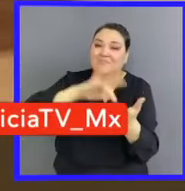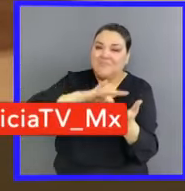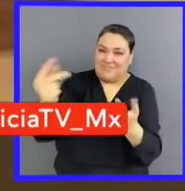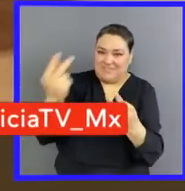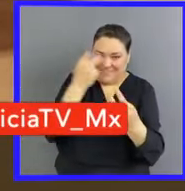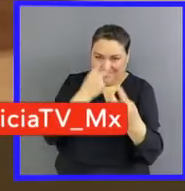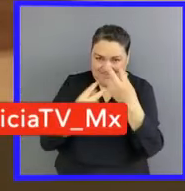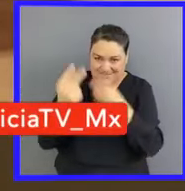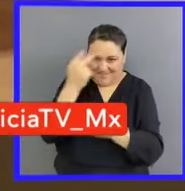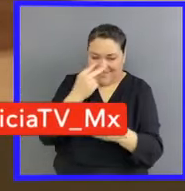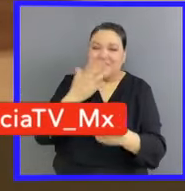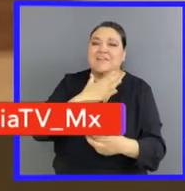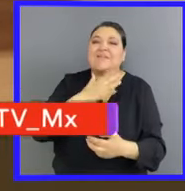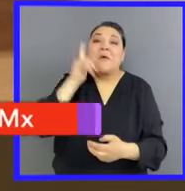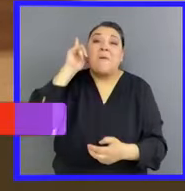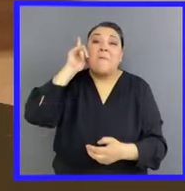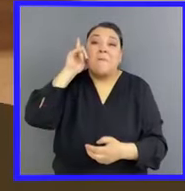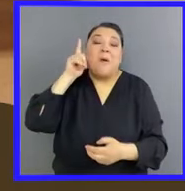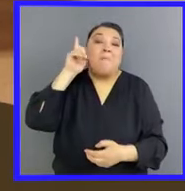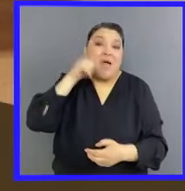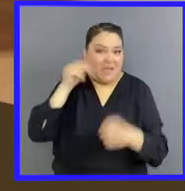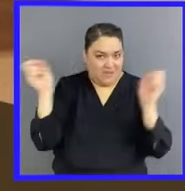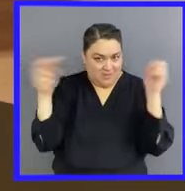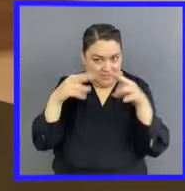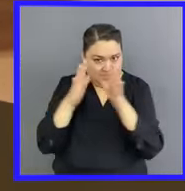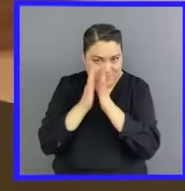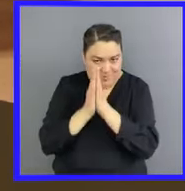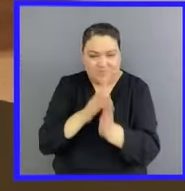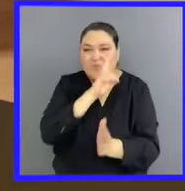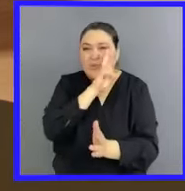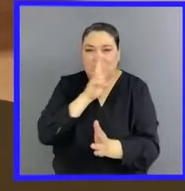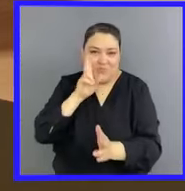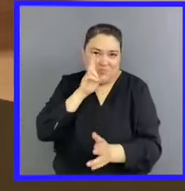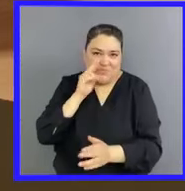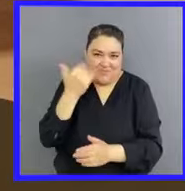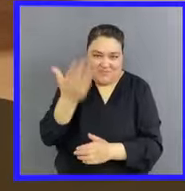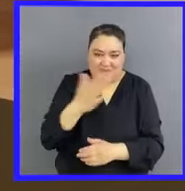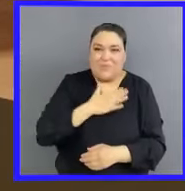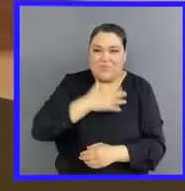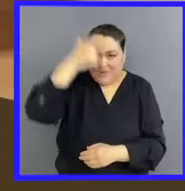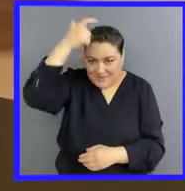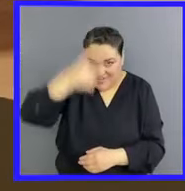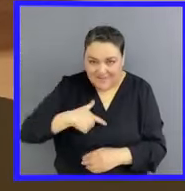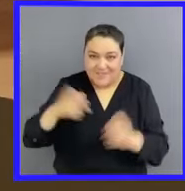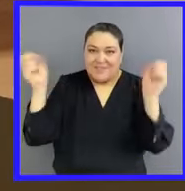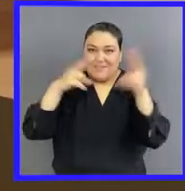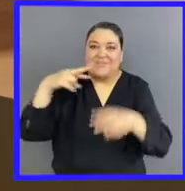deseamos mañana y lo esperamos mañana en los espacios informativos. Que tenga linda noche y hasta pronto.